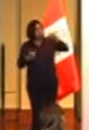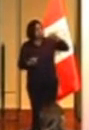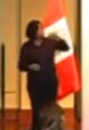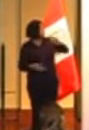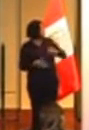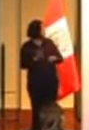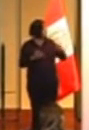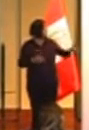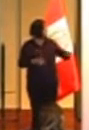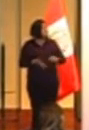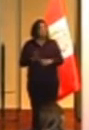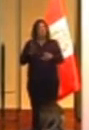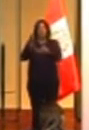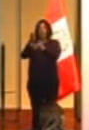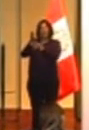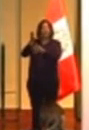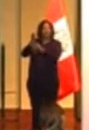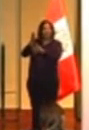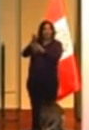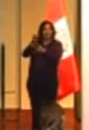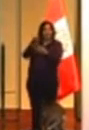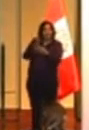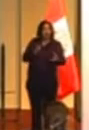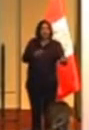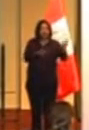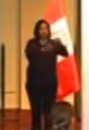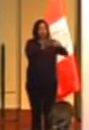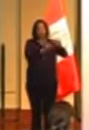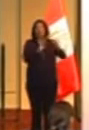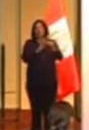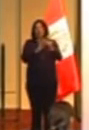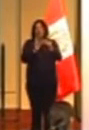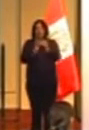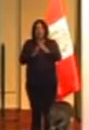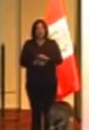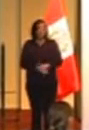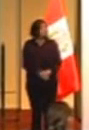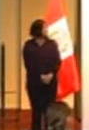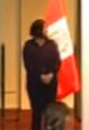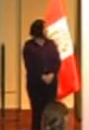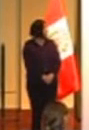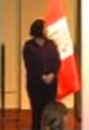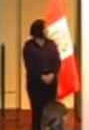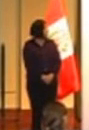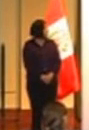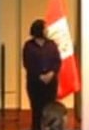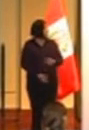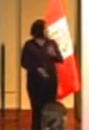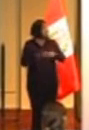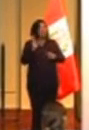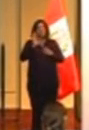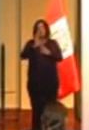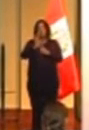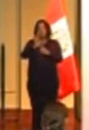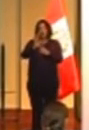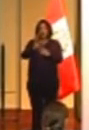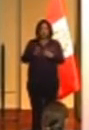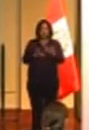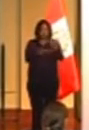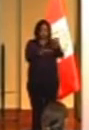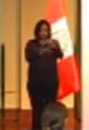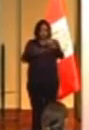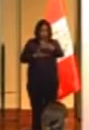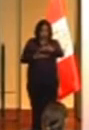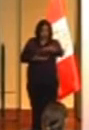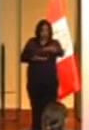más, el recojo de aceite de las casas, el aceite vegetal. La presentación de nuestro mapa